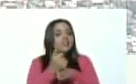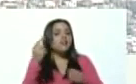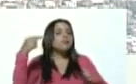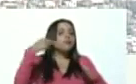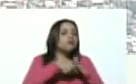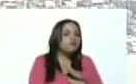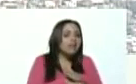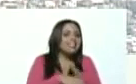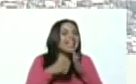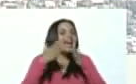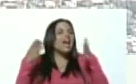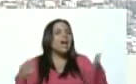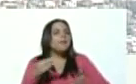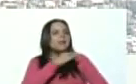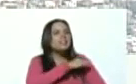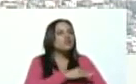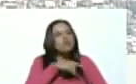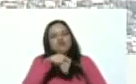Gran misión.